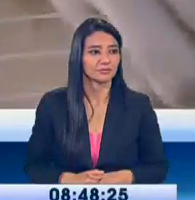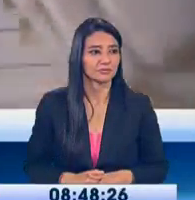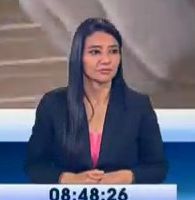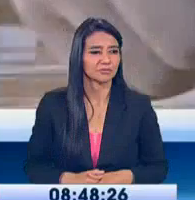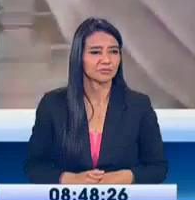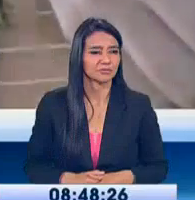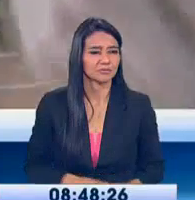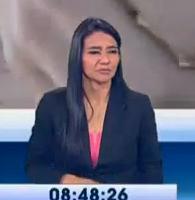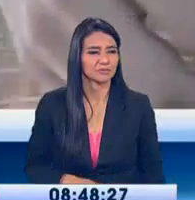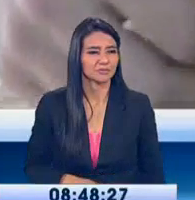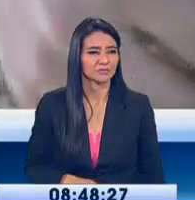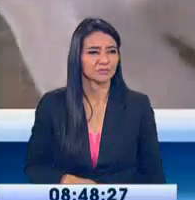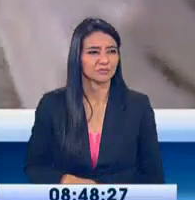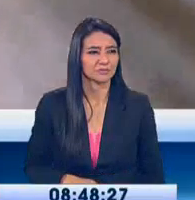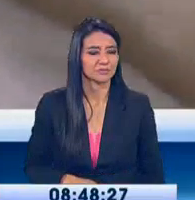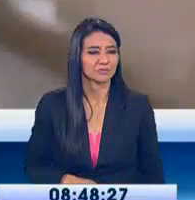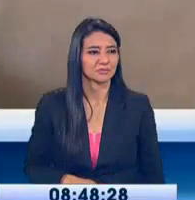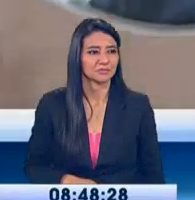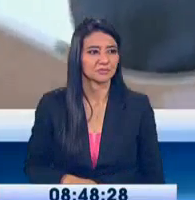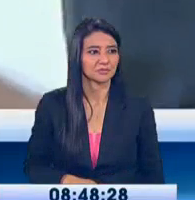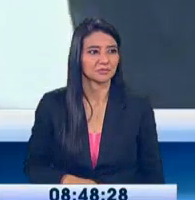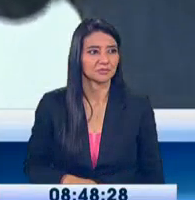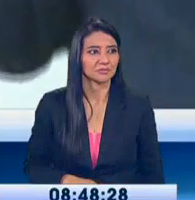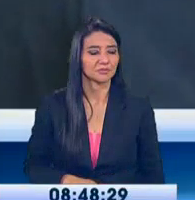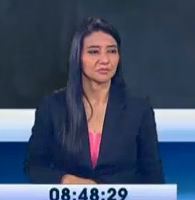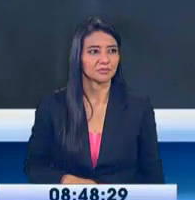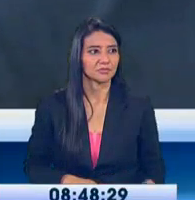todo duerme en